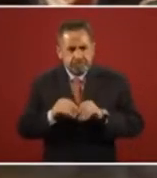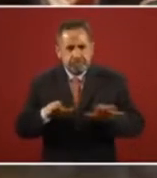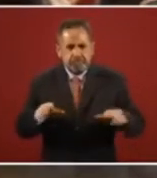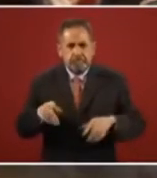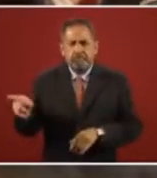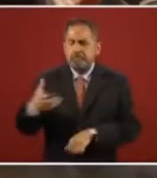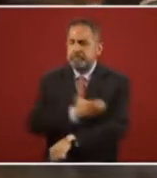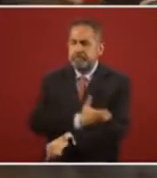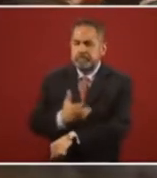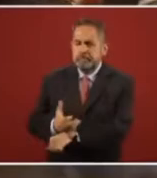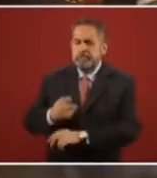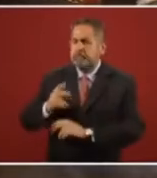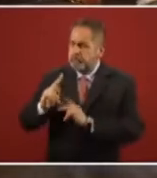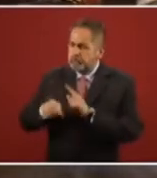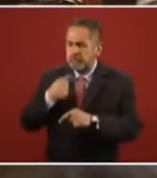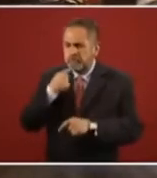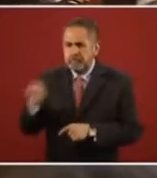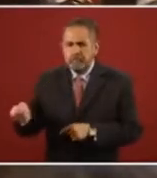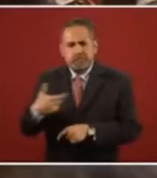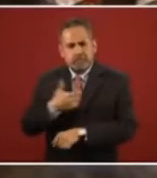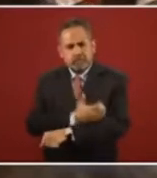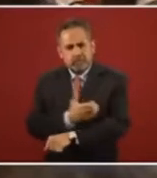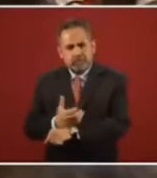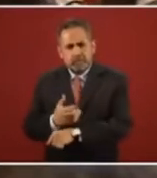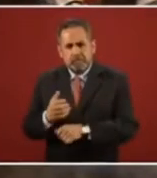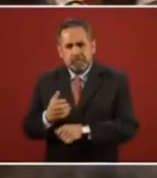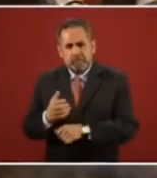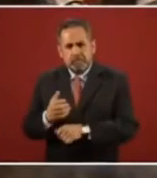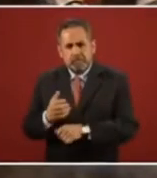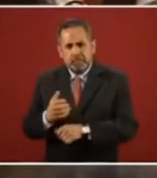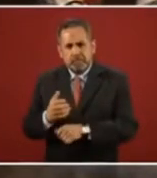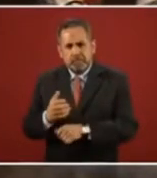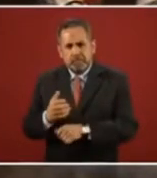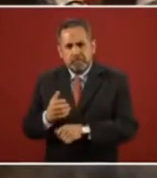compañero que es un compañero youtube